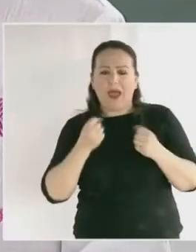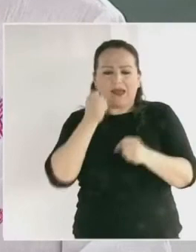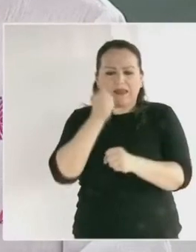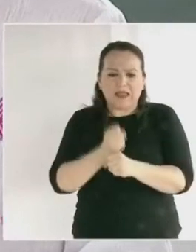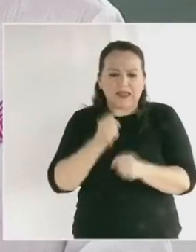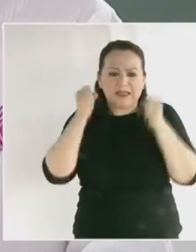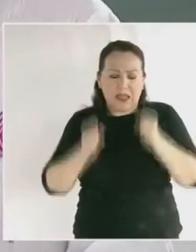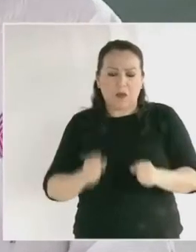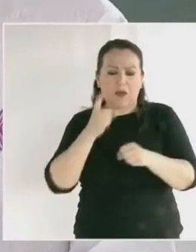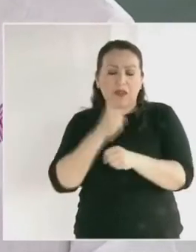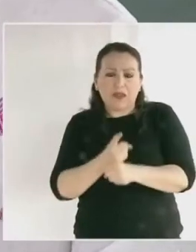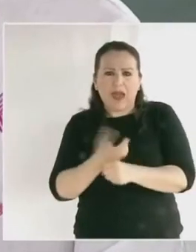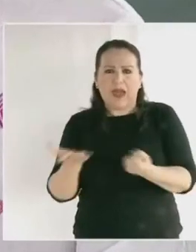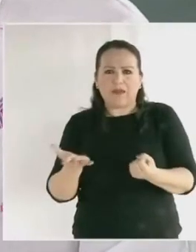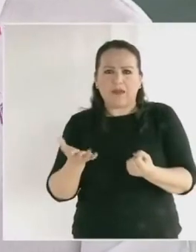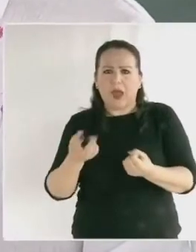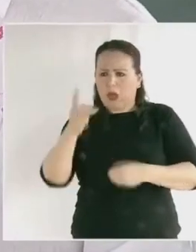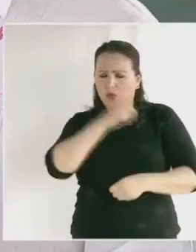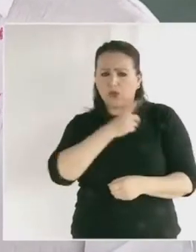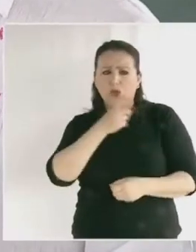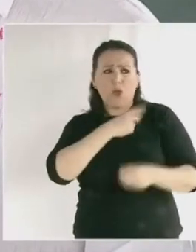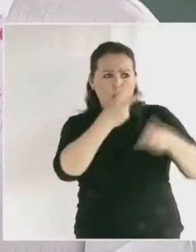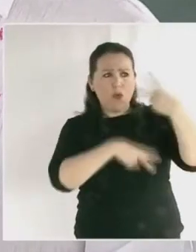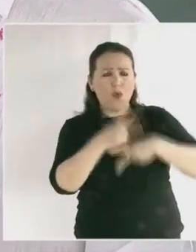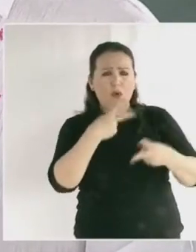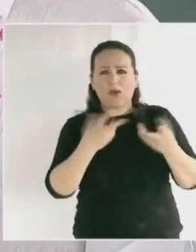haya surgido de la nada,